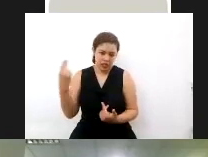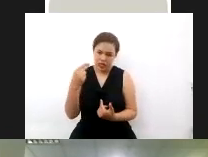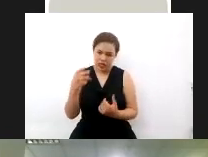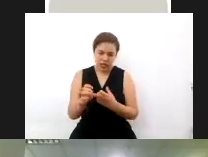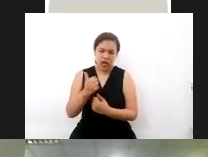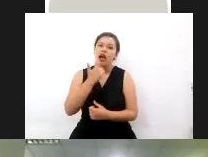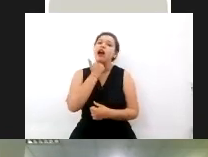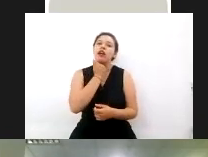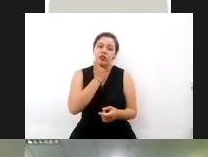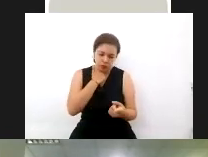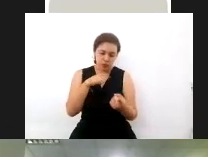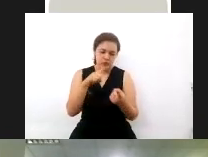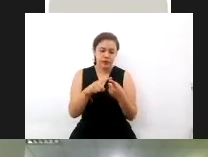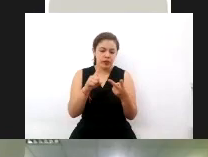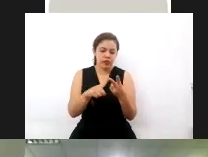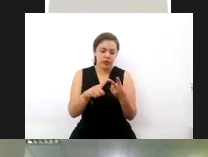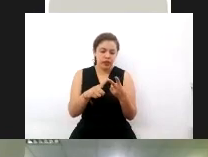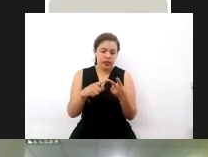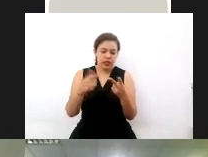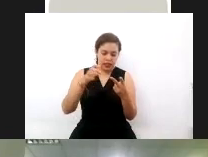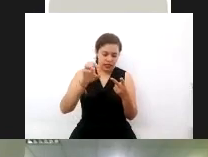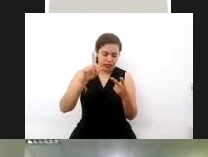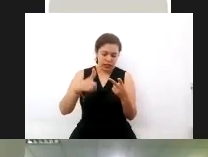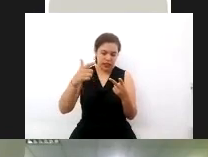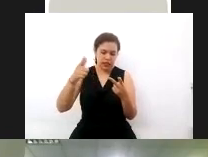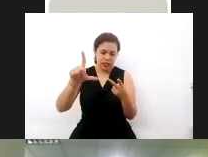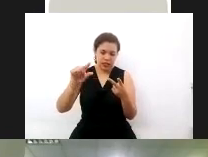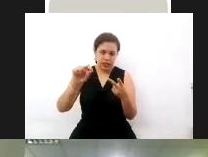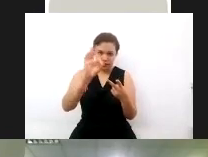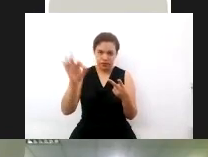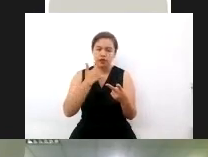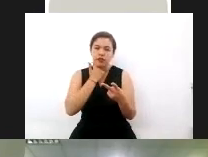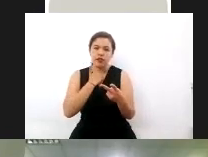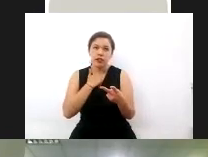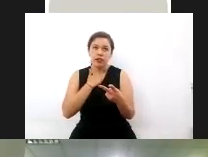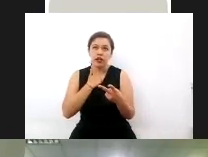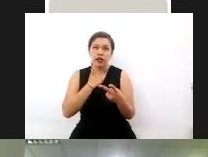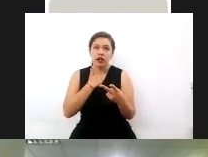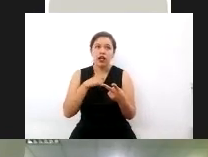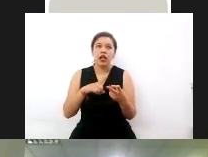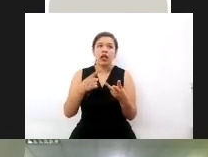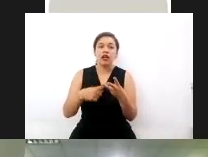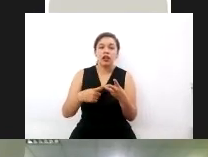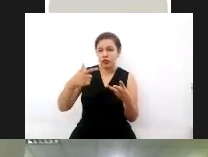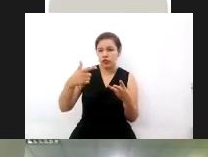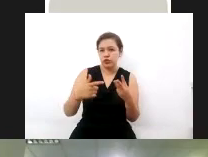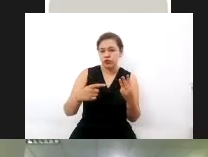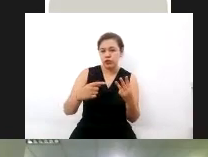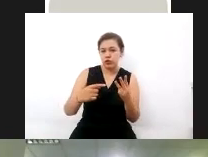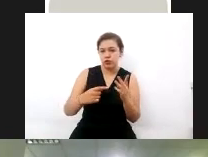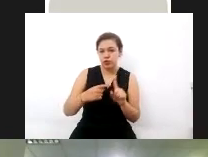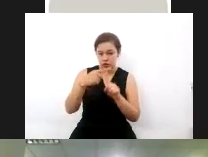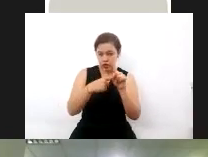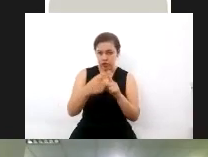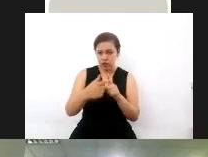alcohol en gel al 70%, debe de contar con su termómetro infrarrojo para no tener contacto